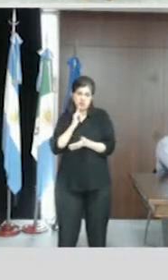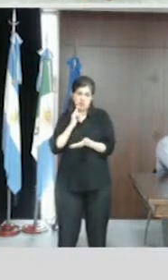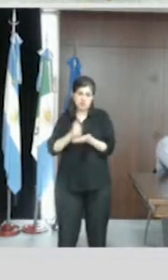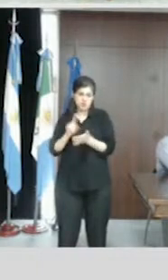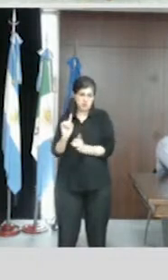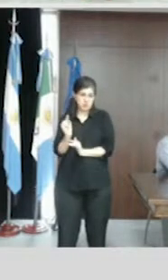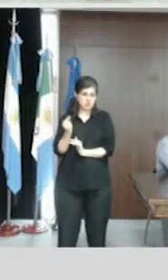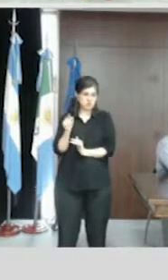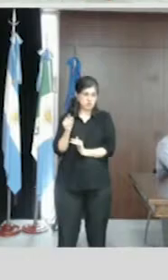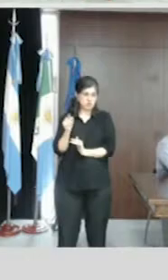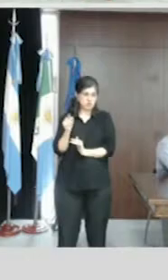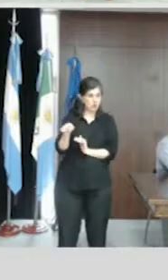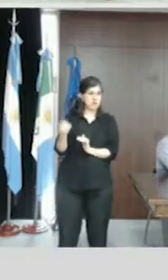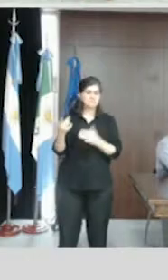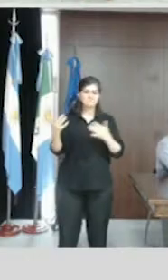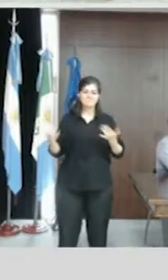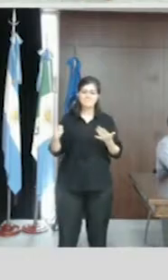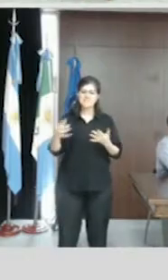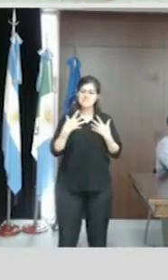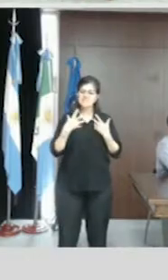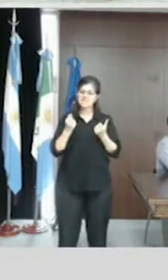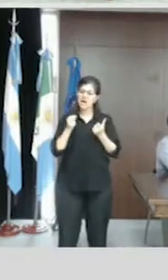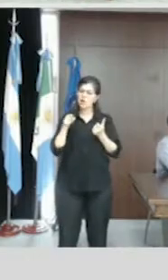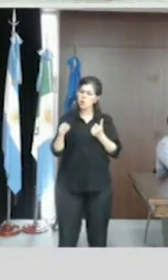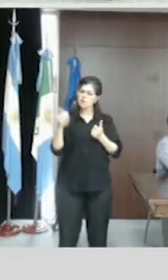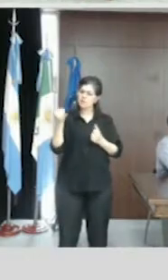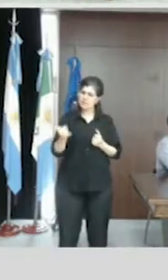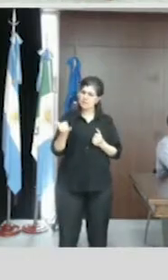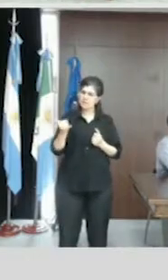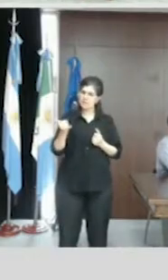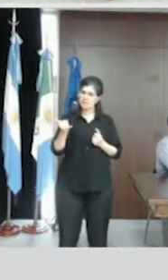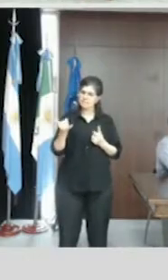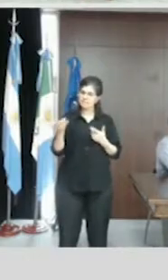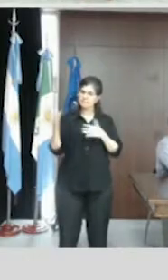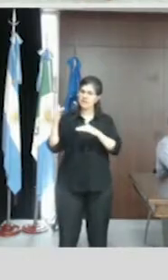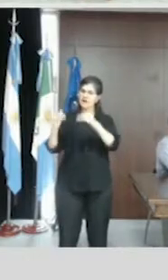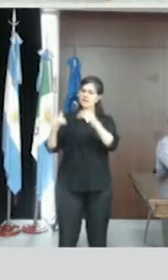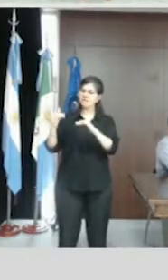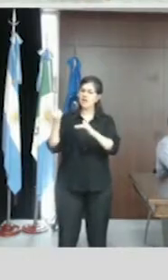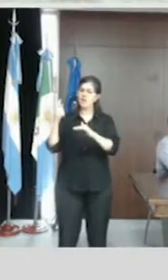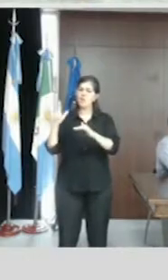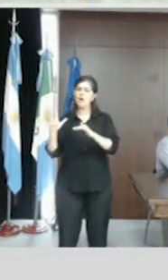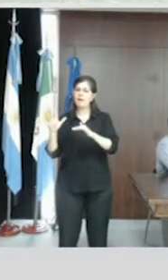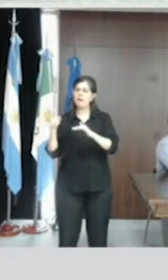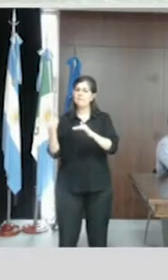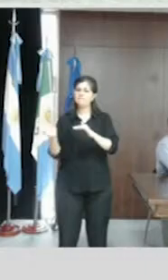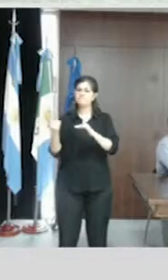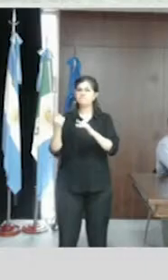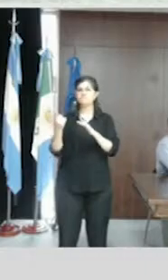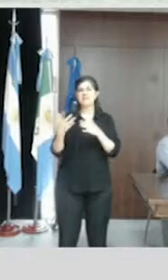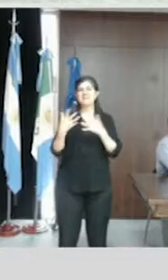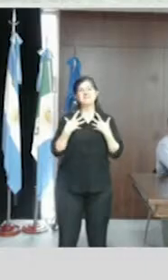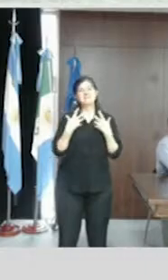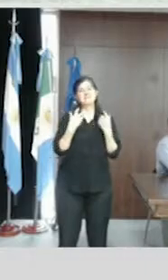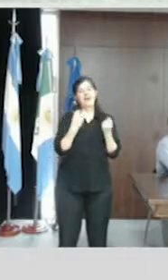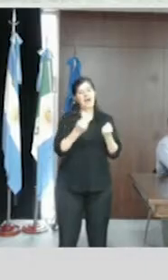pena repensar qué nivel de saludabilidad tiene. No digo salud porque ya ahí peleamos con toda la comunidad